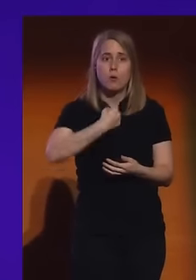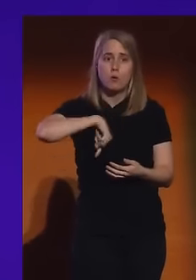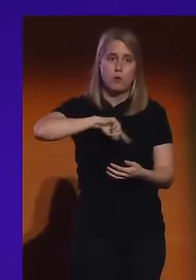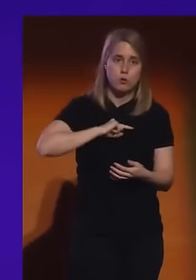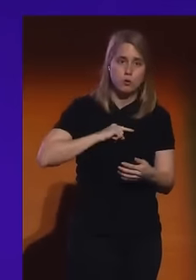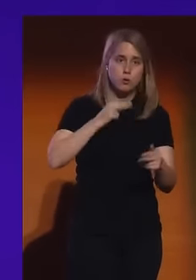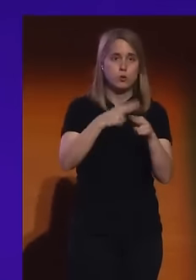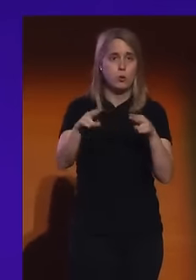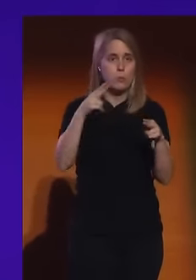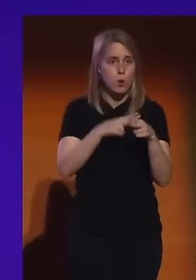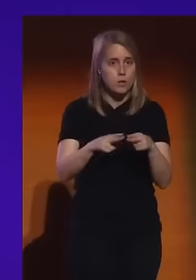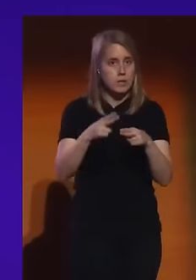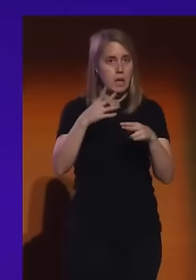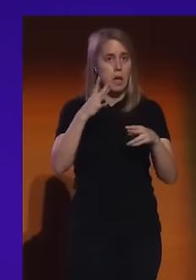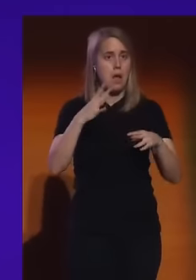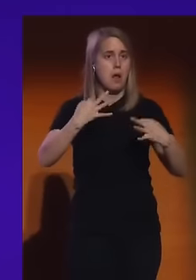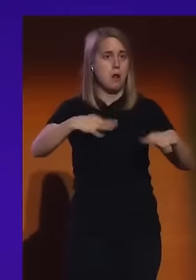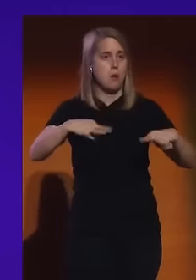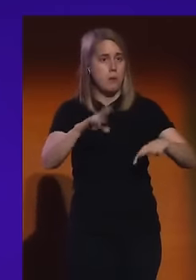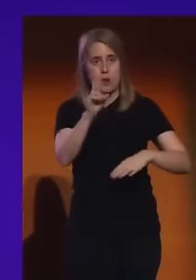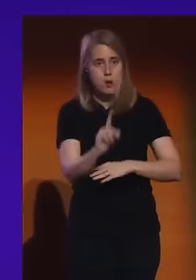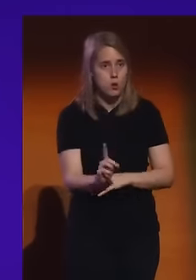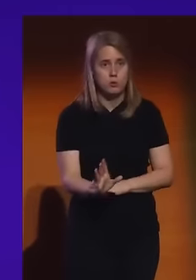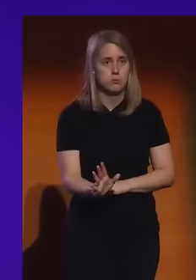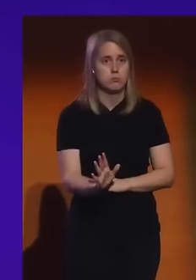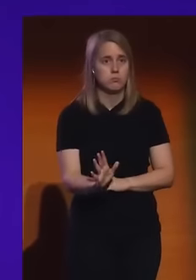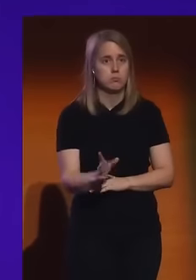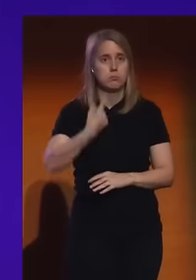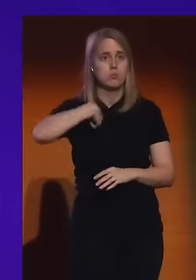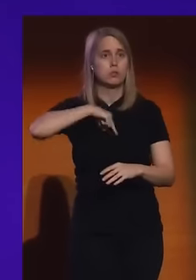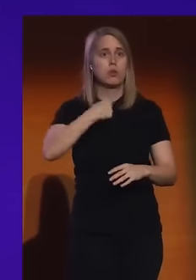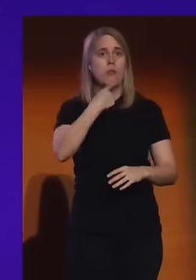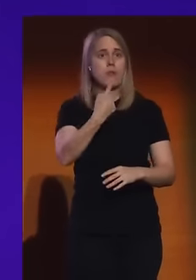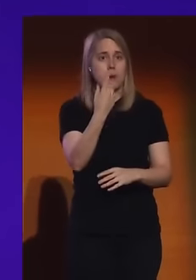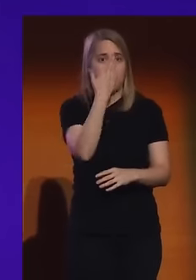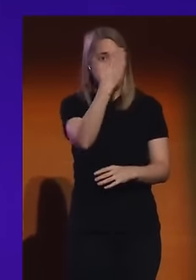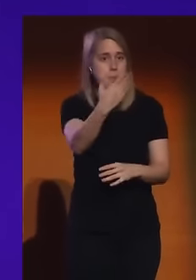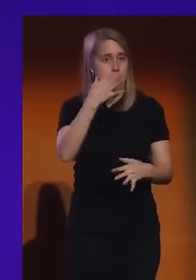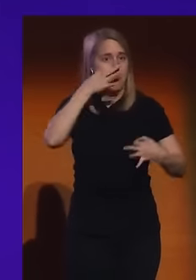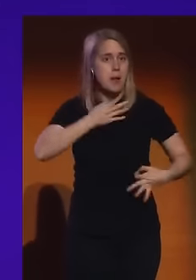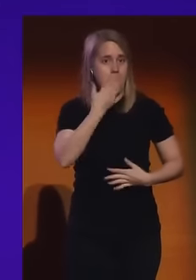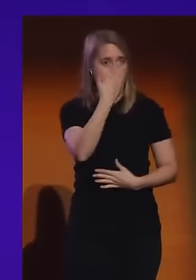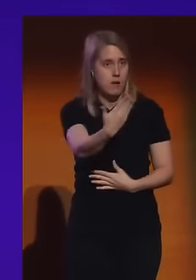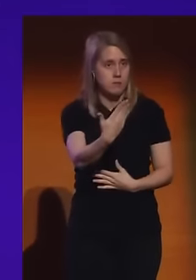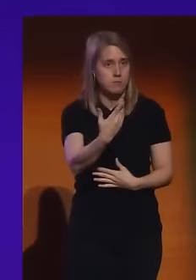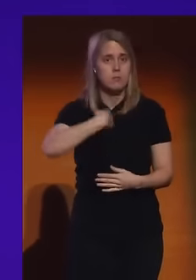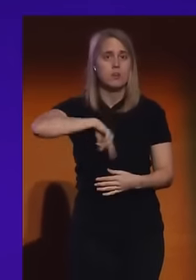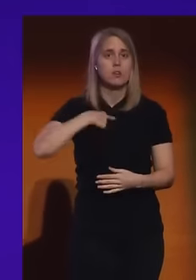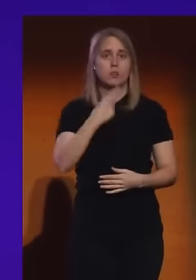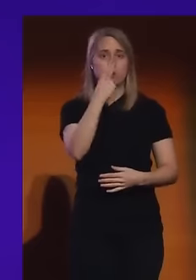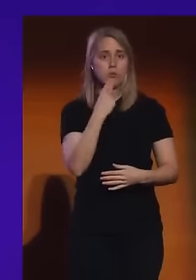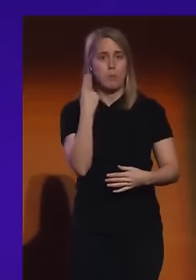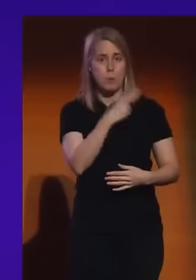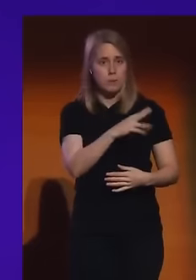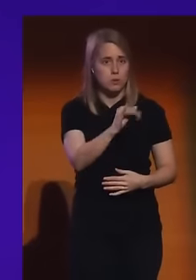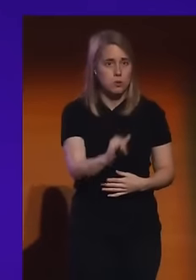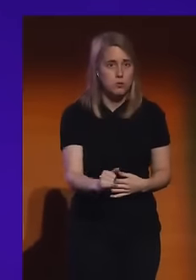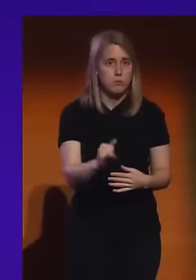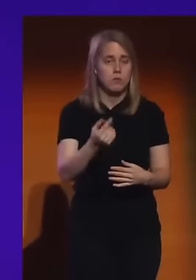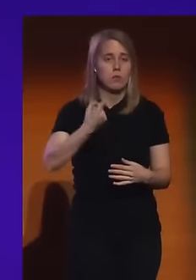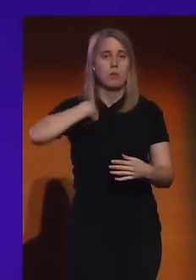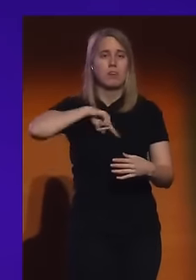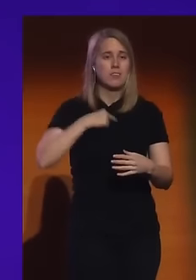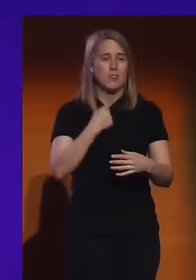no hacemos política convencional porque decimos la verdad porque tenemos palabra no hay